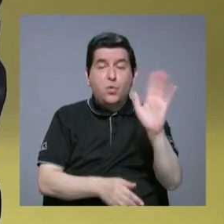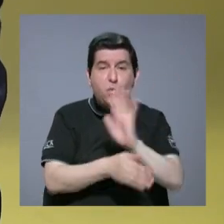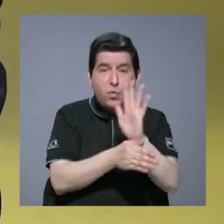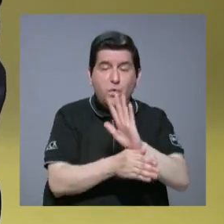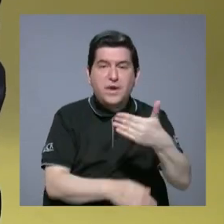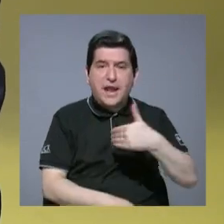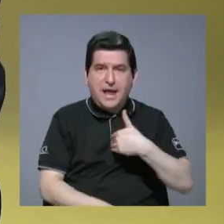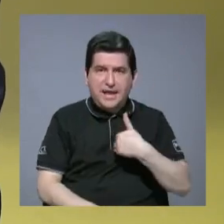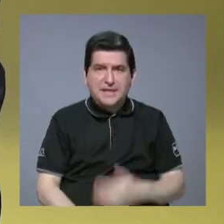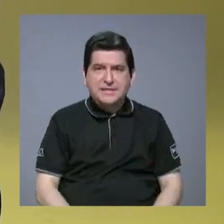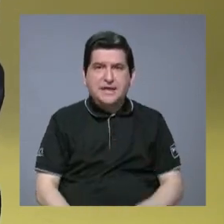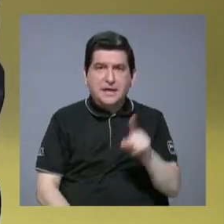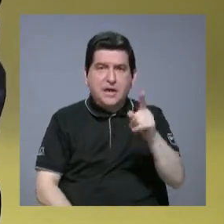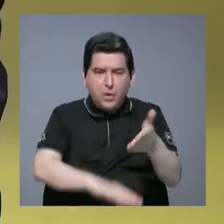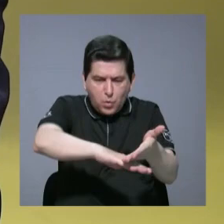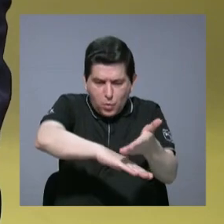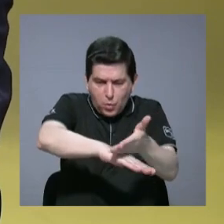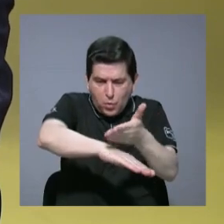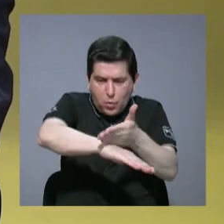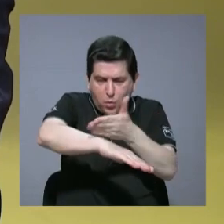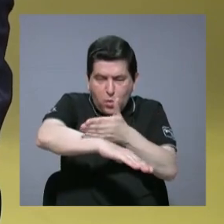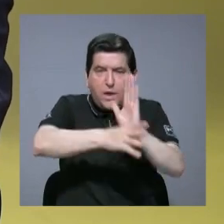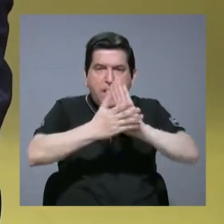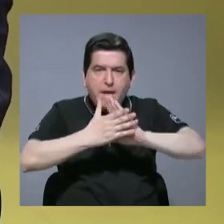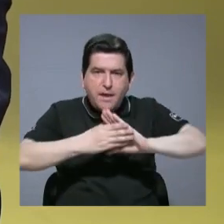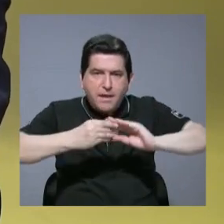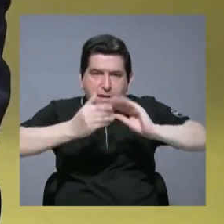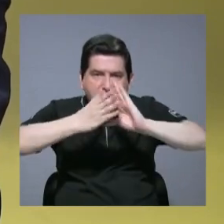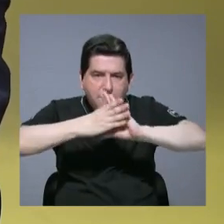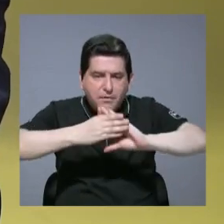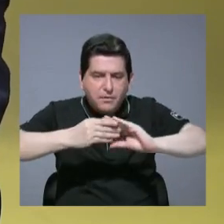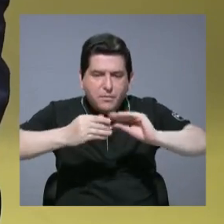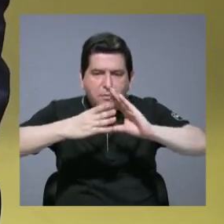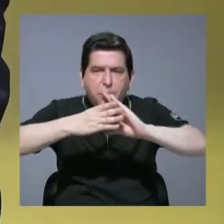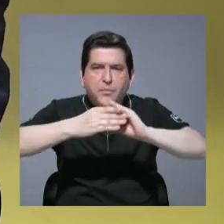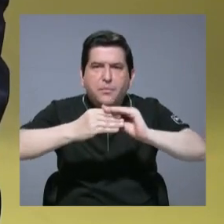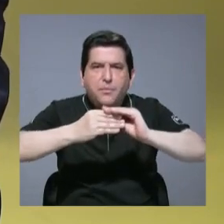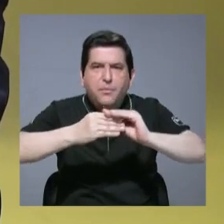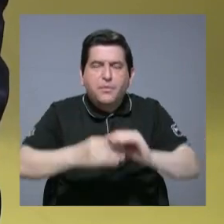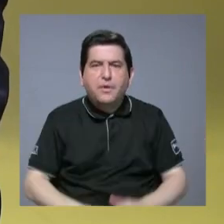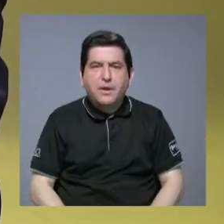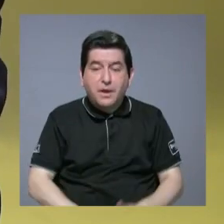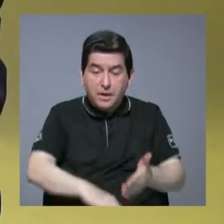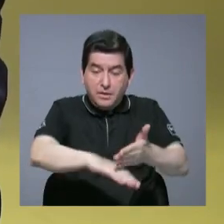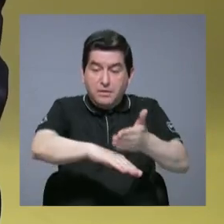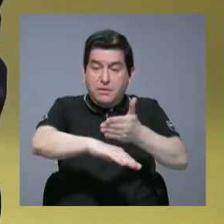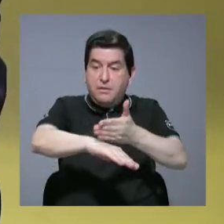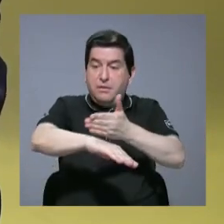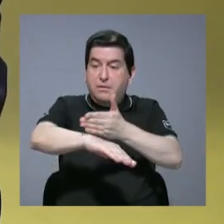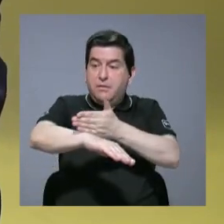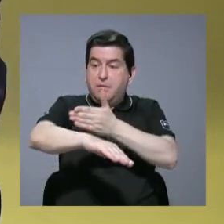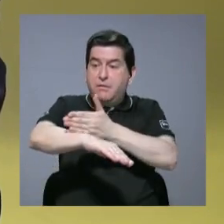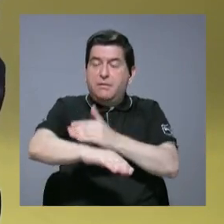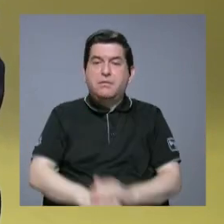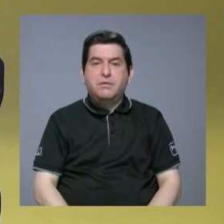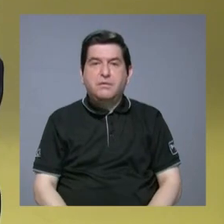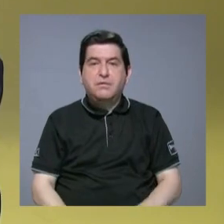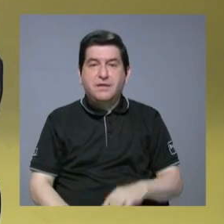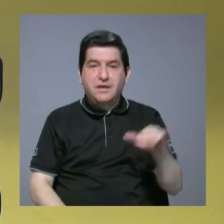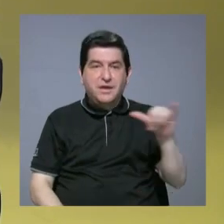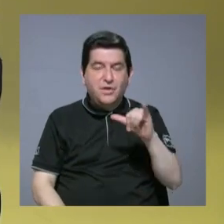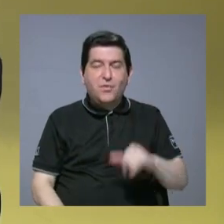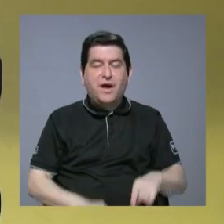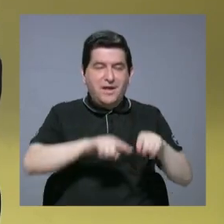que tiene como un crescendo, hay una narración que va creciendo y bueno, un arco como